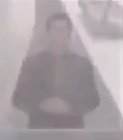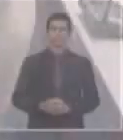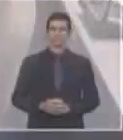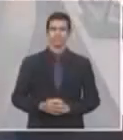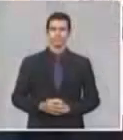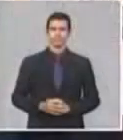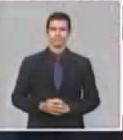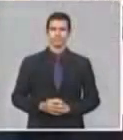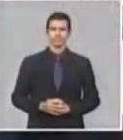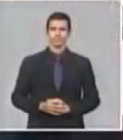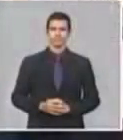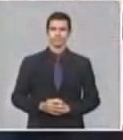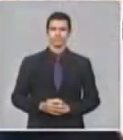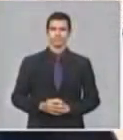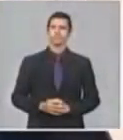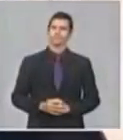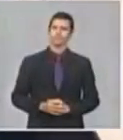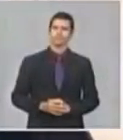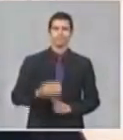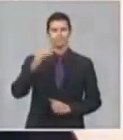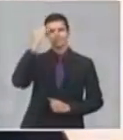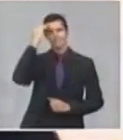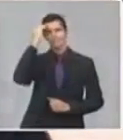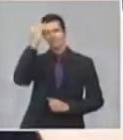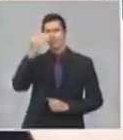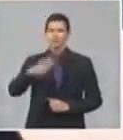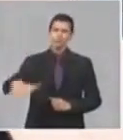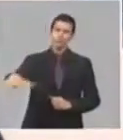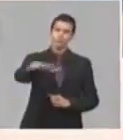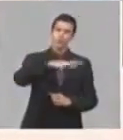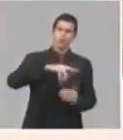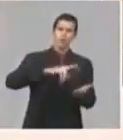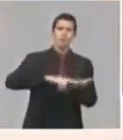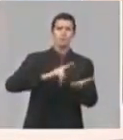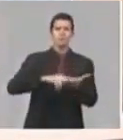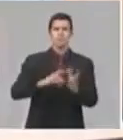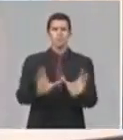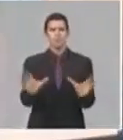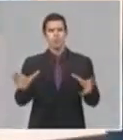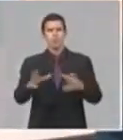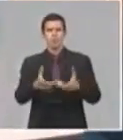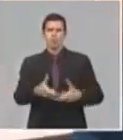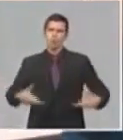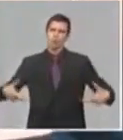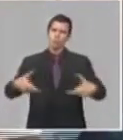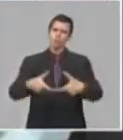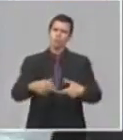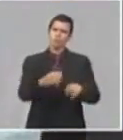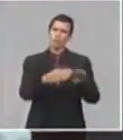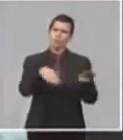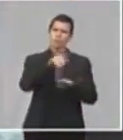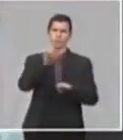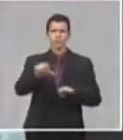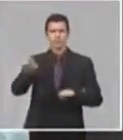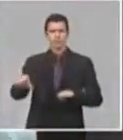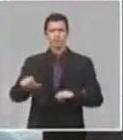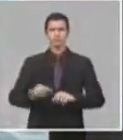bueno reiteramos el saludo del consejo de ministro y también